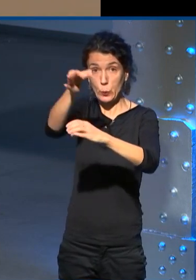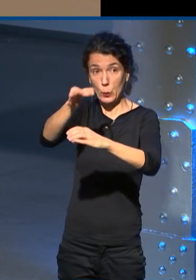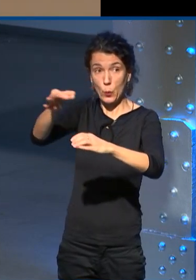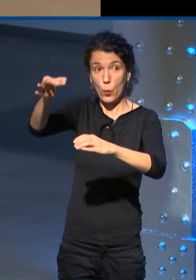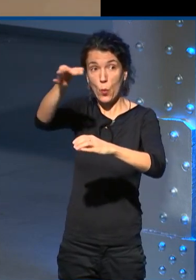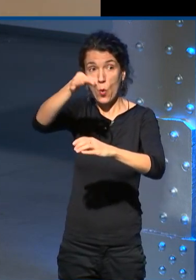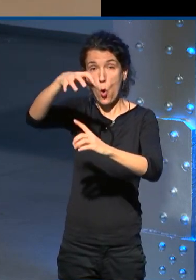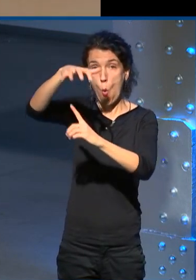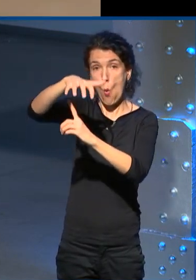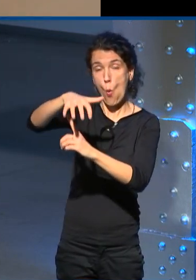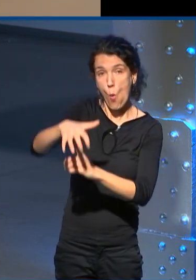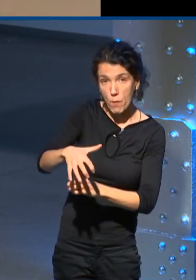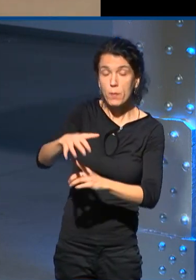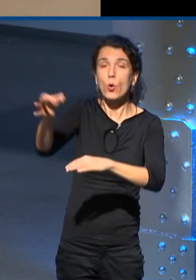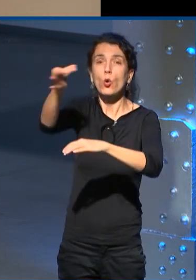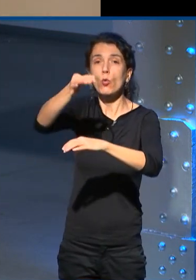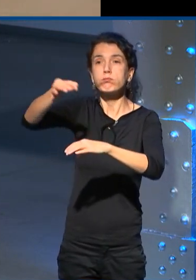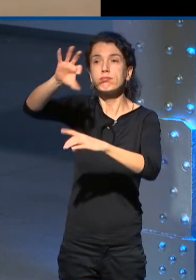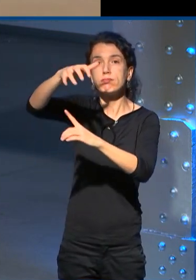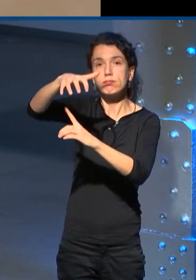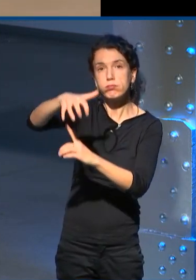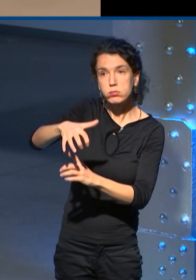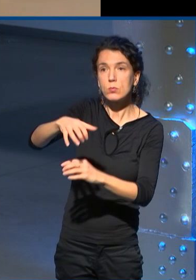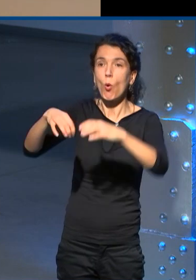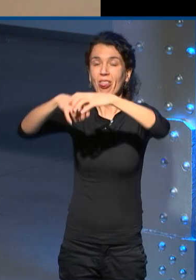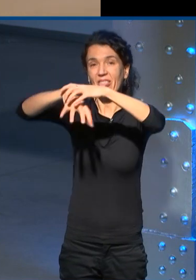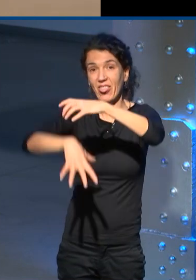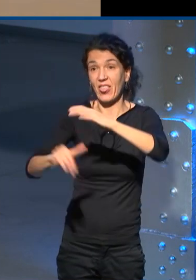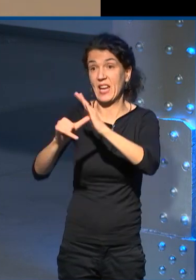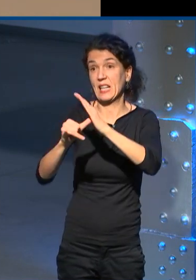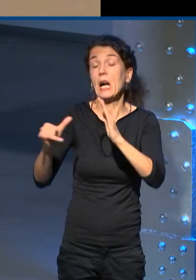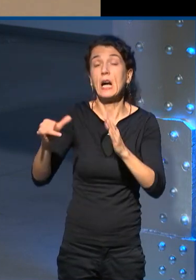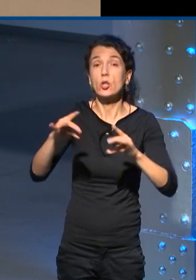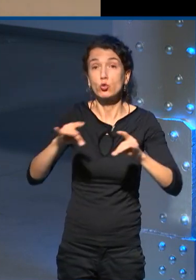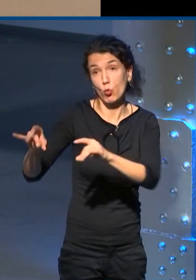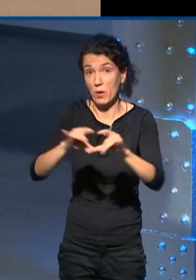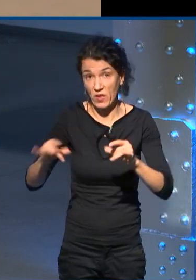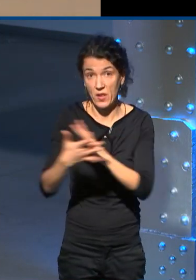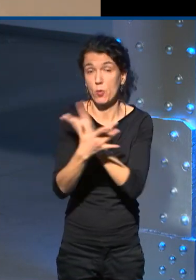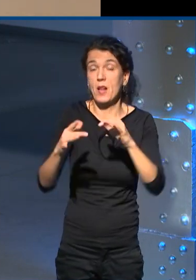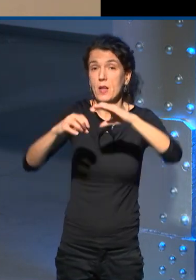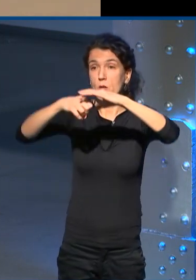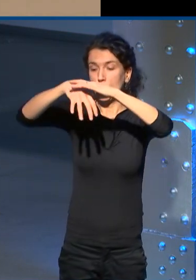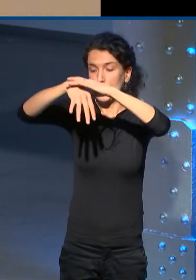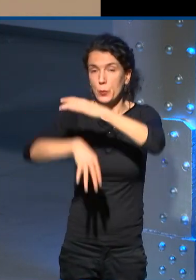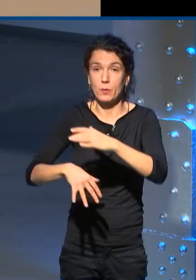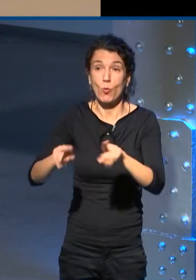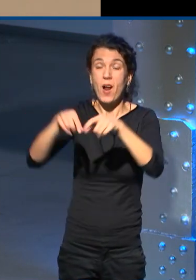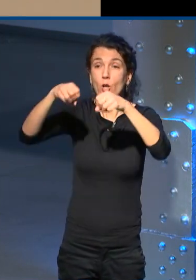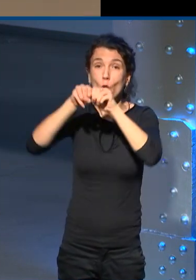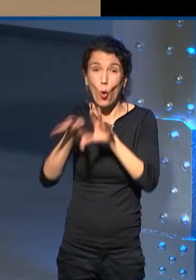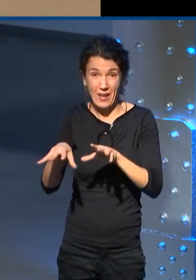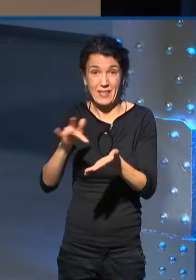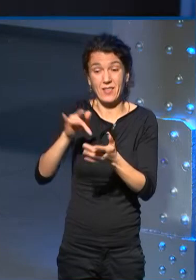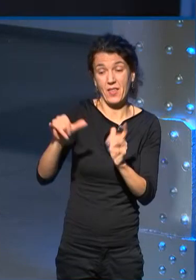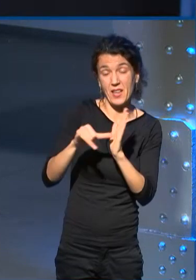colgando. ¿Por qué colgando? Pues por no estar muy cerca a la superficie esos retrocohetes cuando el rover toque el suelo, porque esos retrocohetes, si los acercas